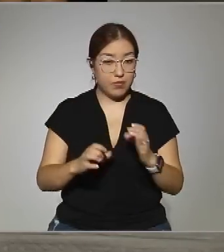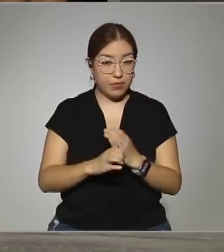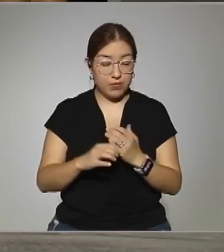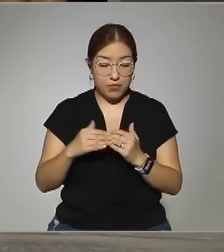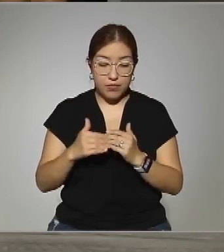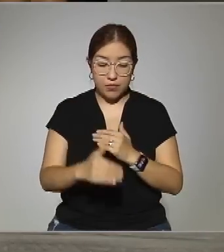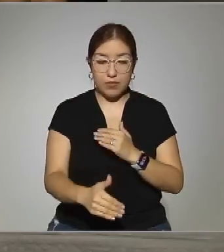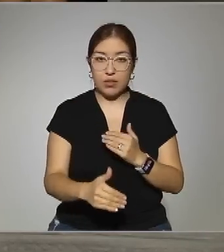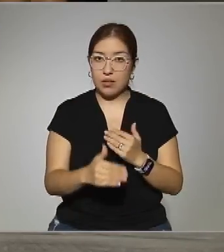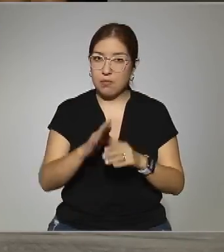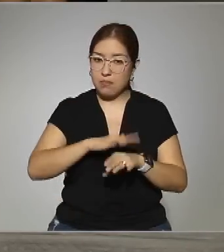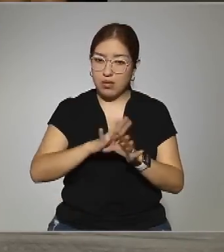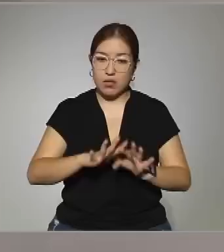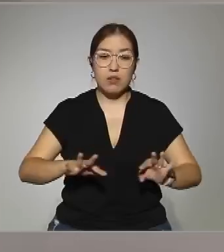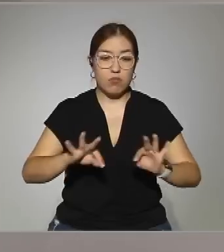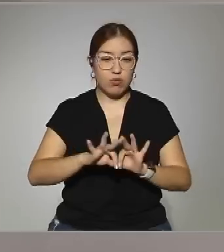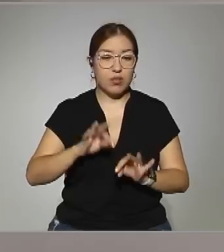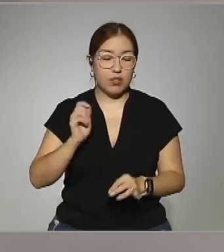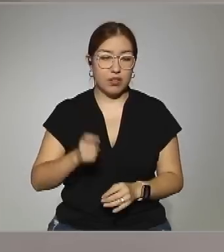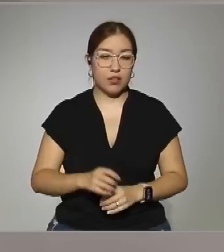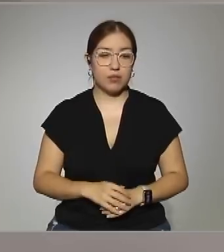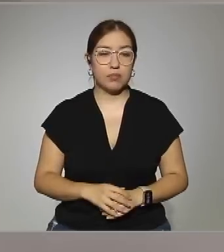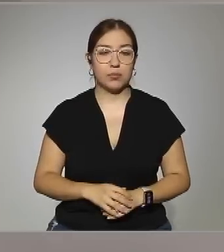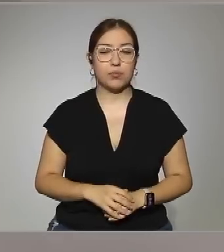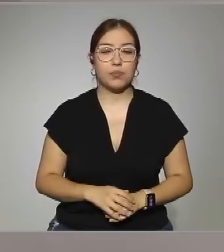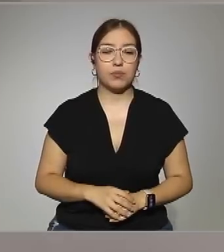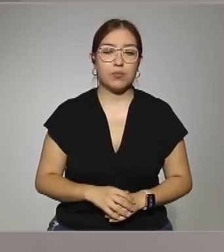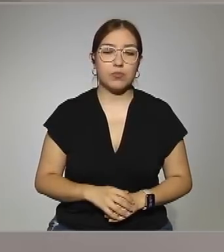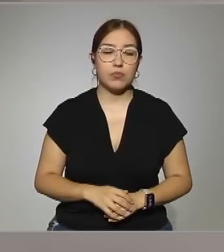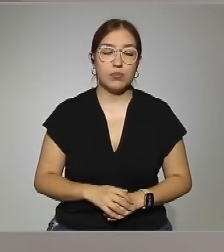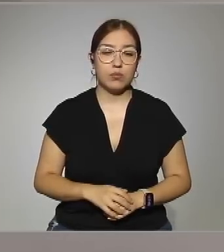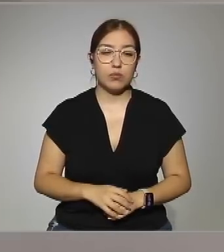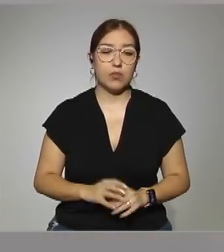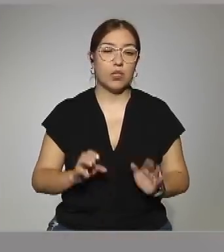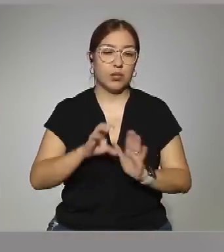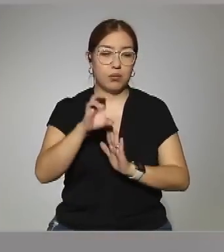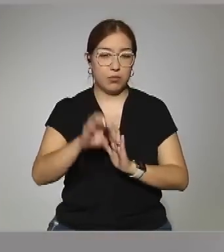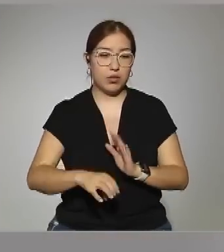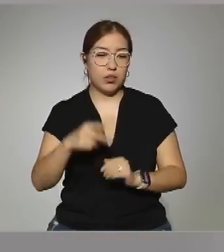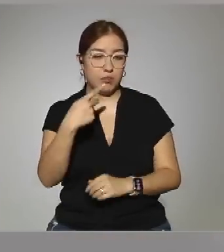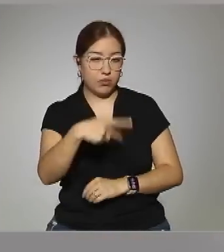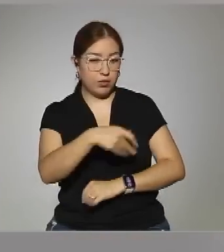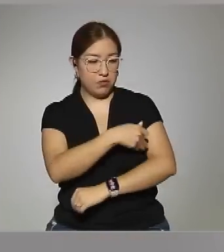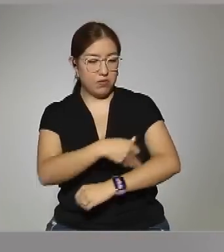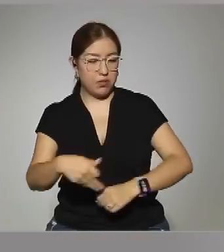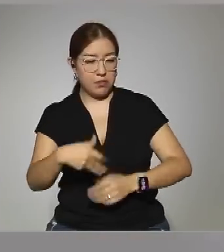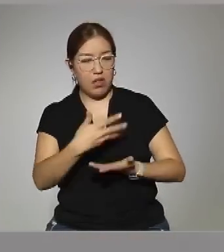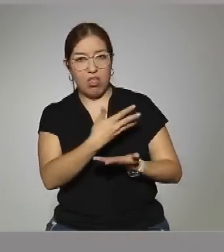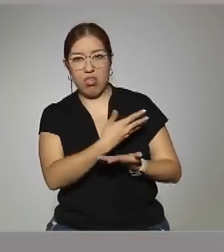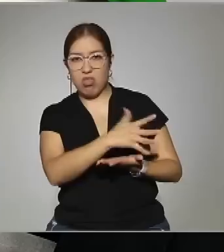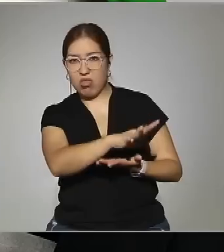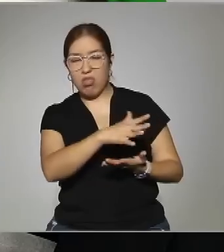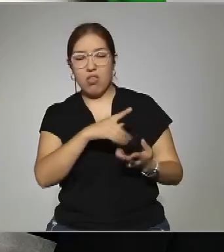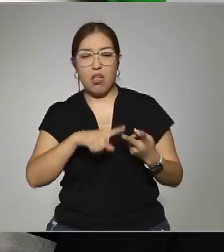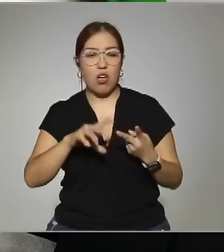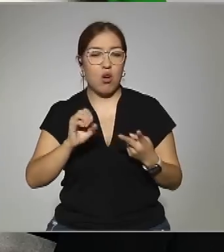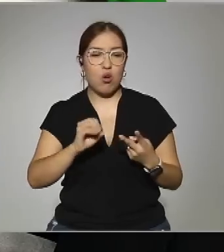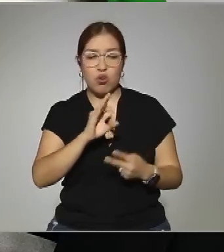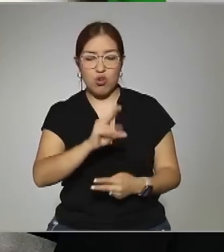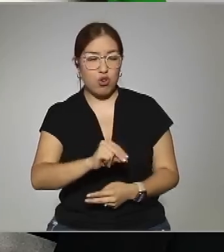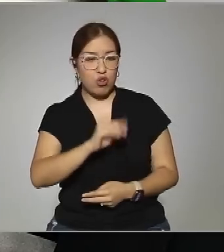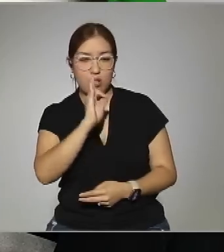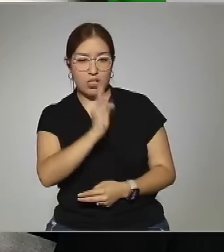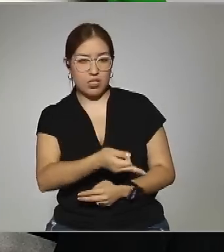ponerlo en palabras más coloquiales, digamos, es, por ejemplo, que te excluyan de tu familia, que te excluyan, que no te acepten, que te